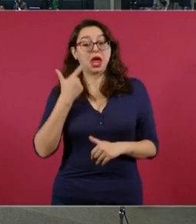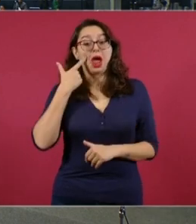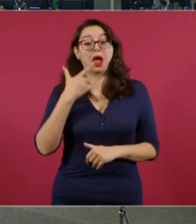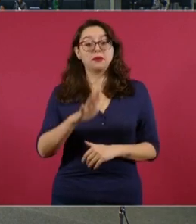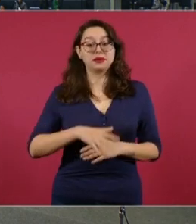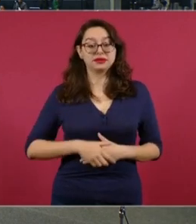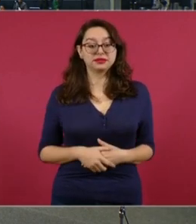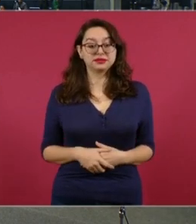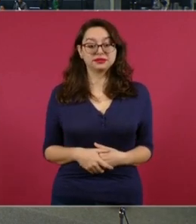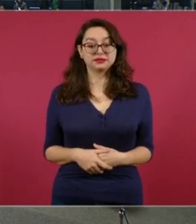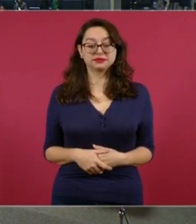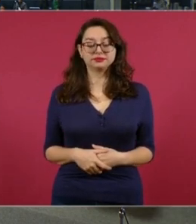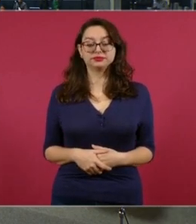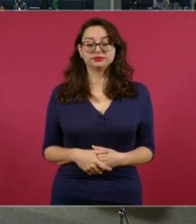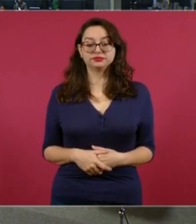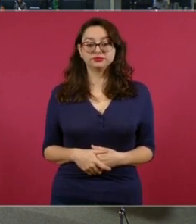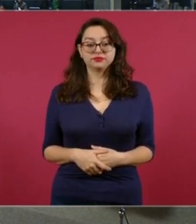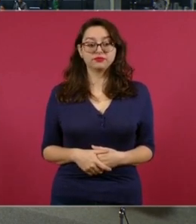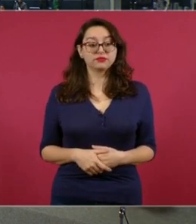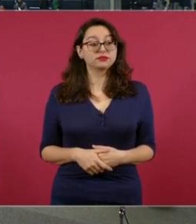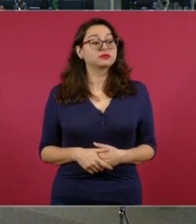Harvard. ¿Harvard qué?